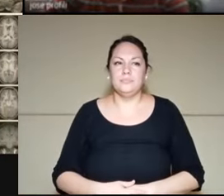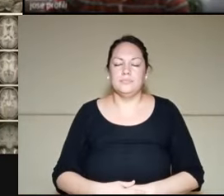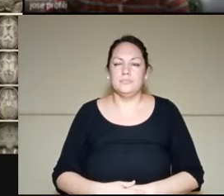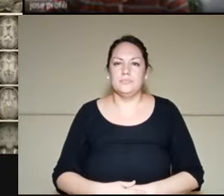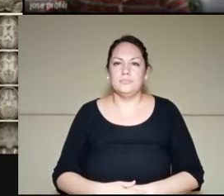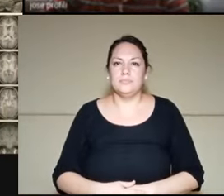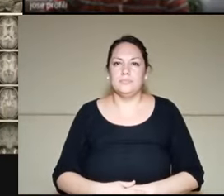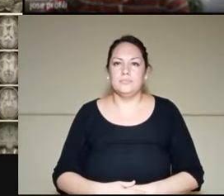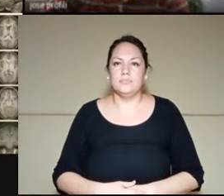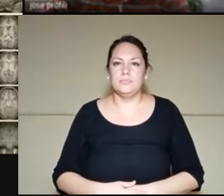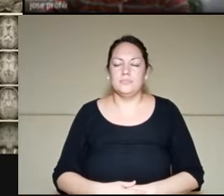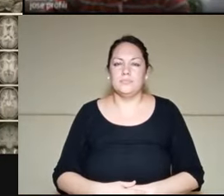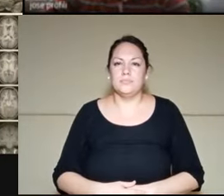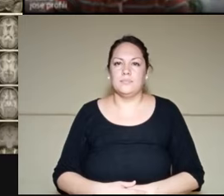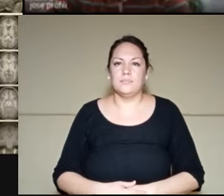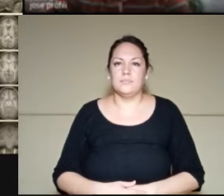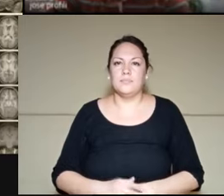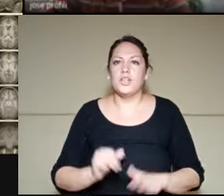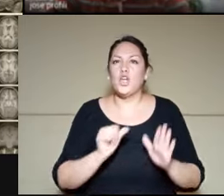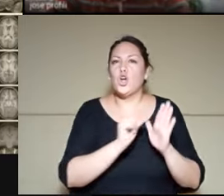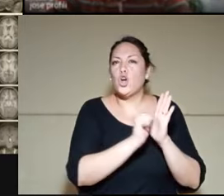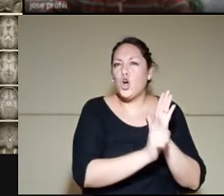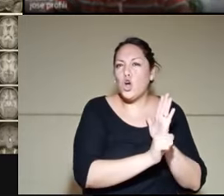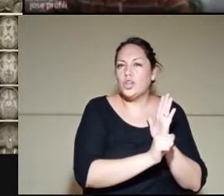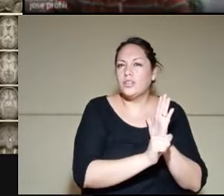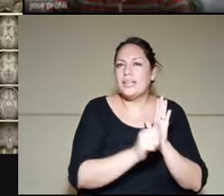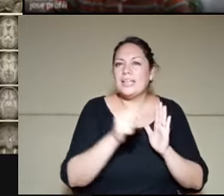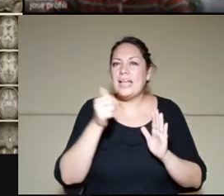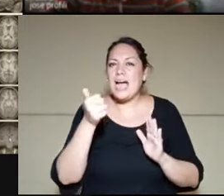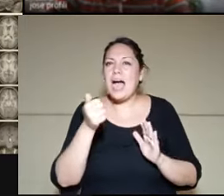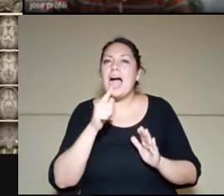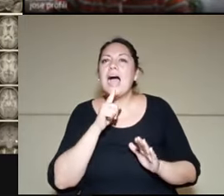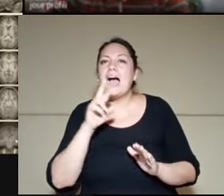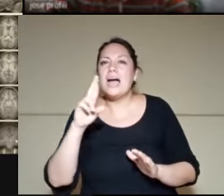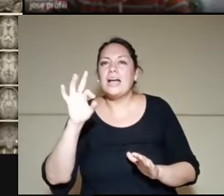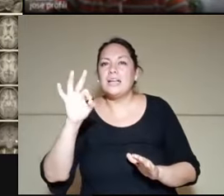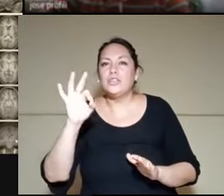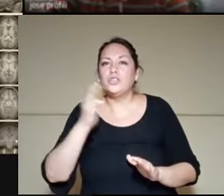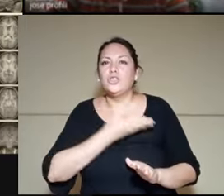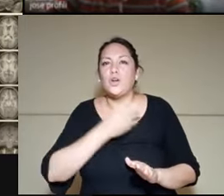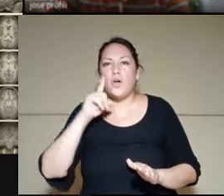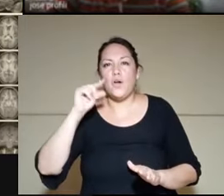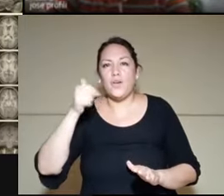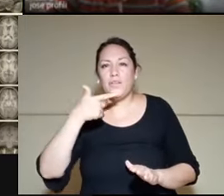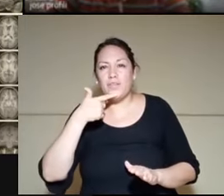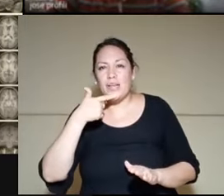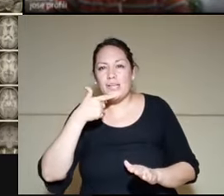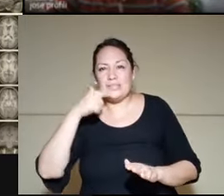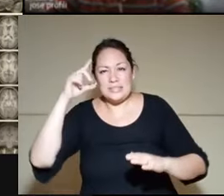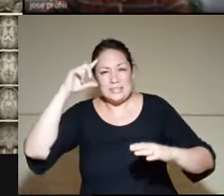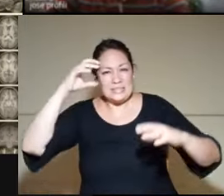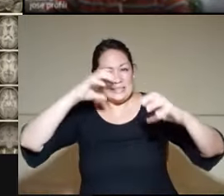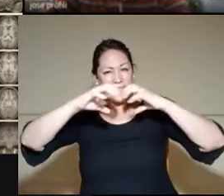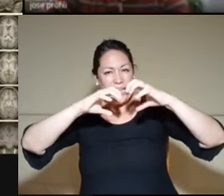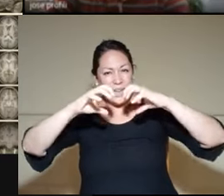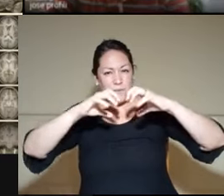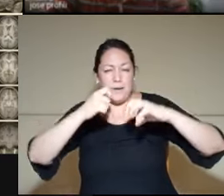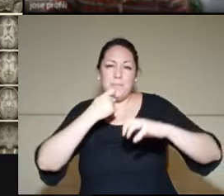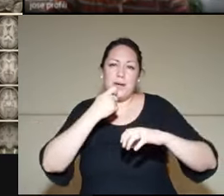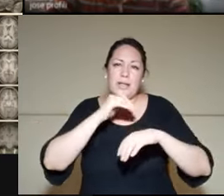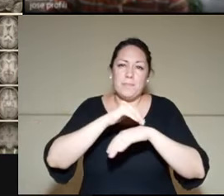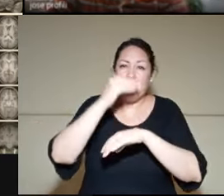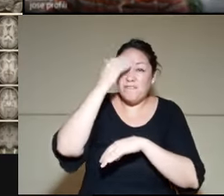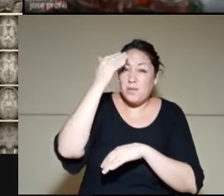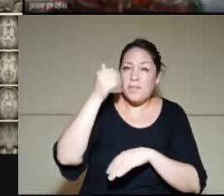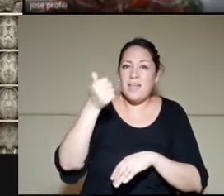cortes que están relacionados, por ejemplo, a las atrofias cerebrales de la enfermedad de Alzheimer